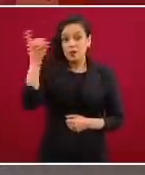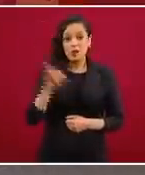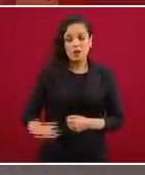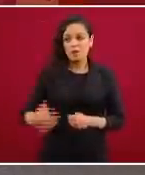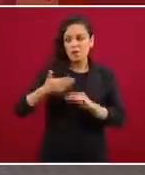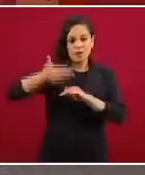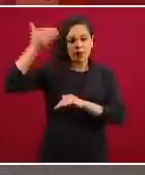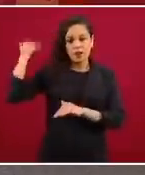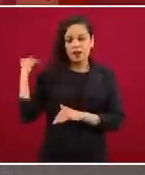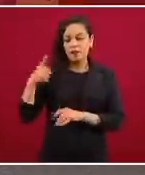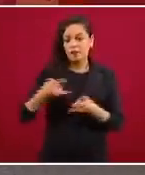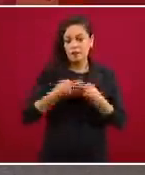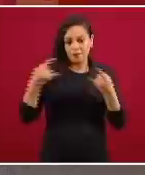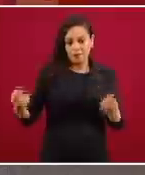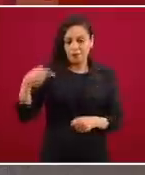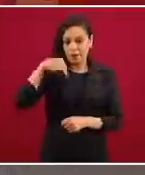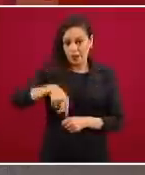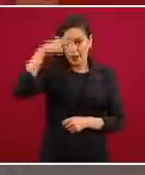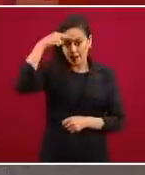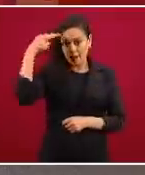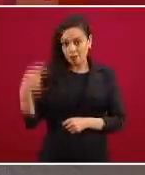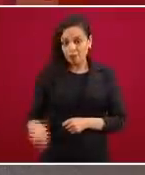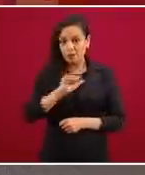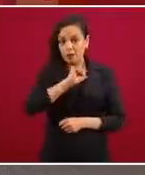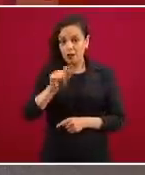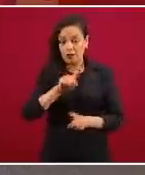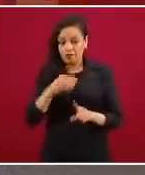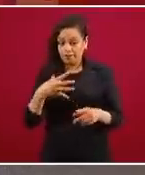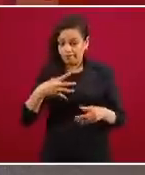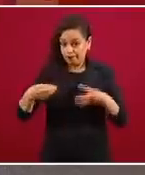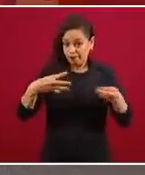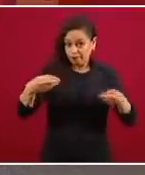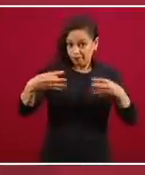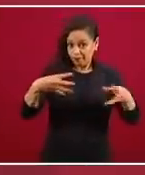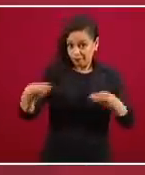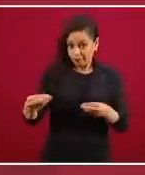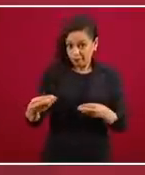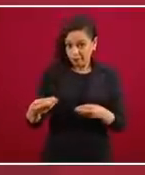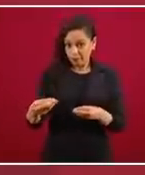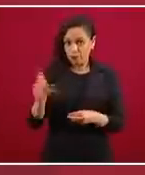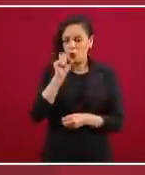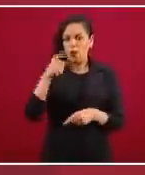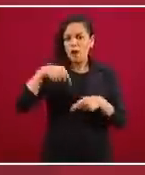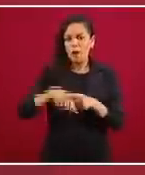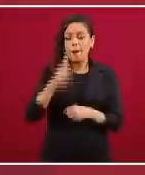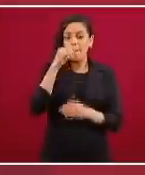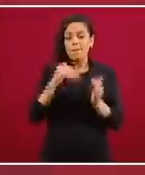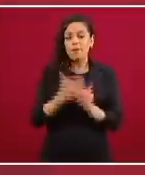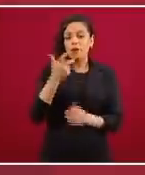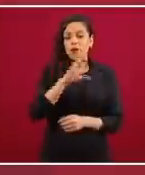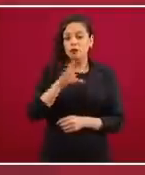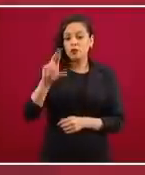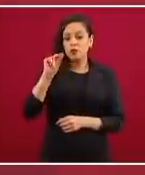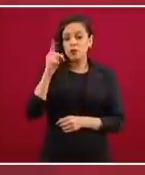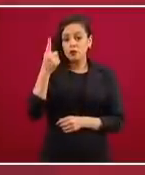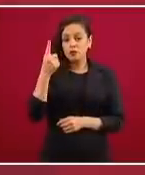historia de la vigilancia epidemiológica en México, que se estableció en 1881. En julio